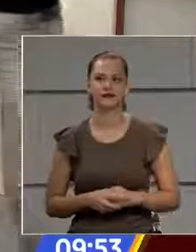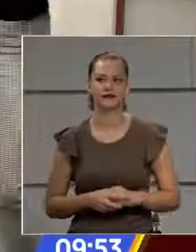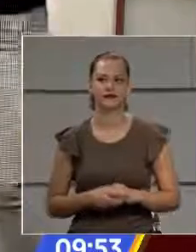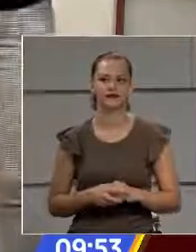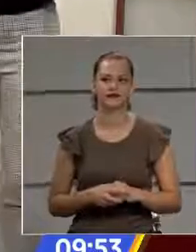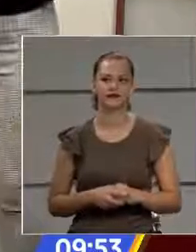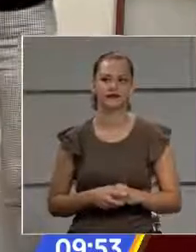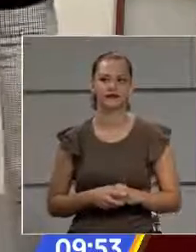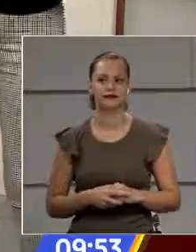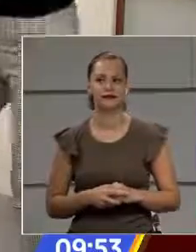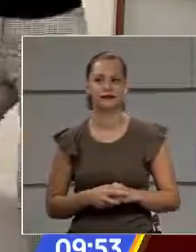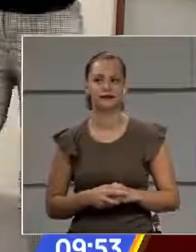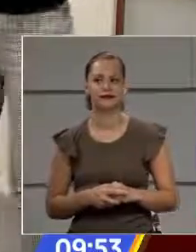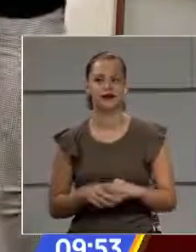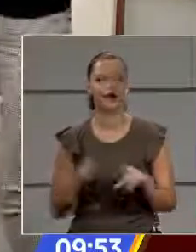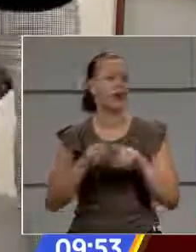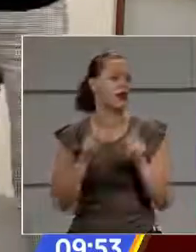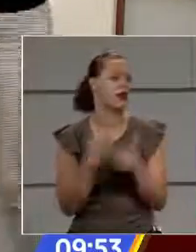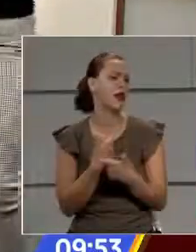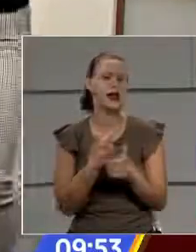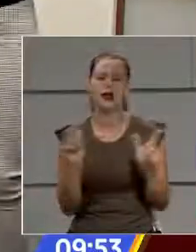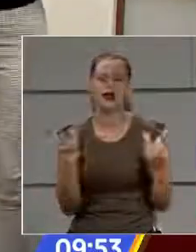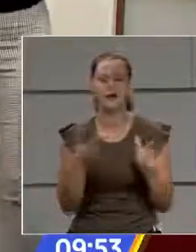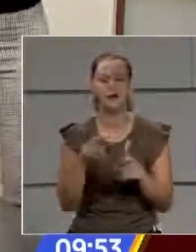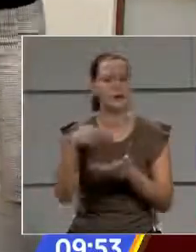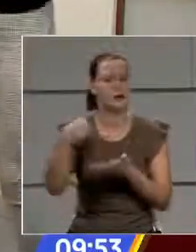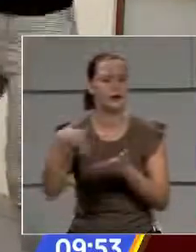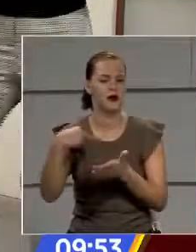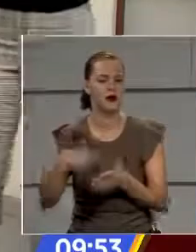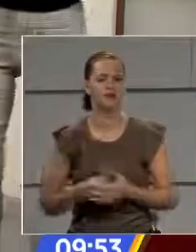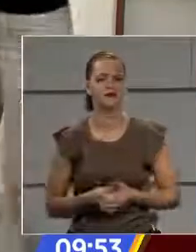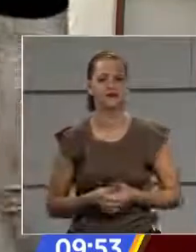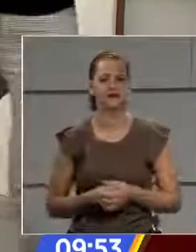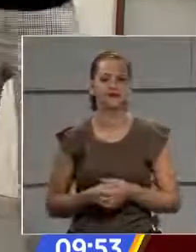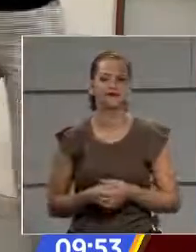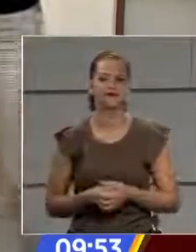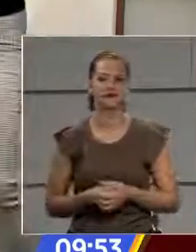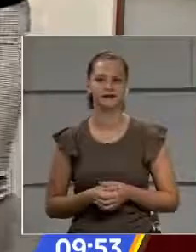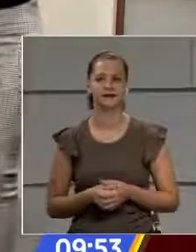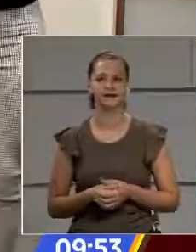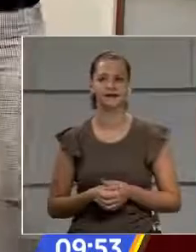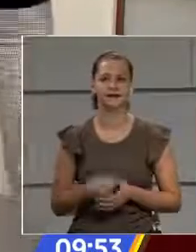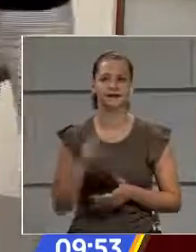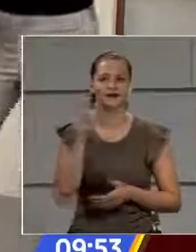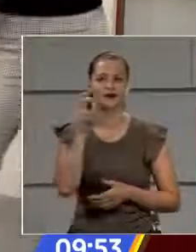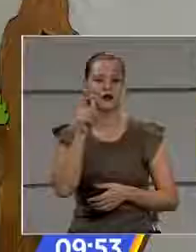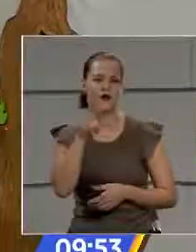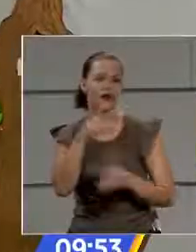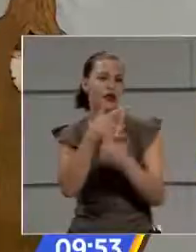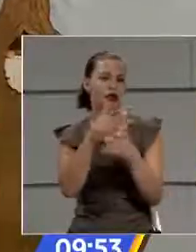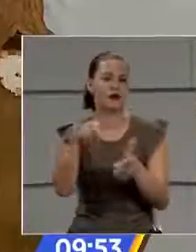Eso. Y ahora sí, libre. Vamos, no bien, mío. Bien. Escucha el ritmo.